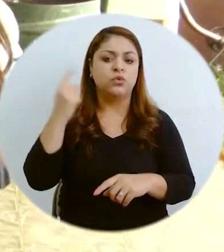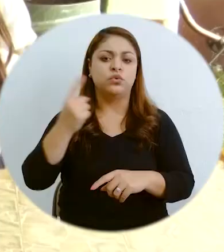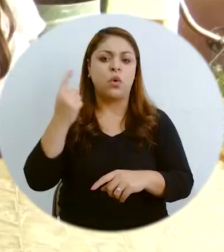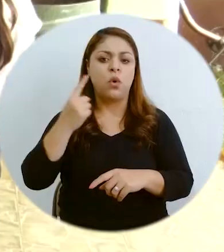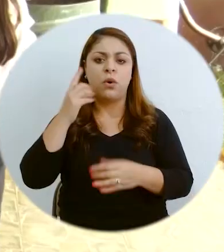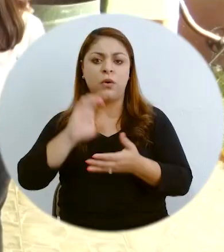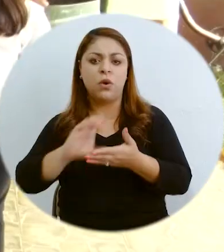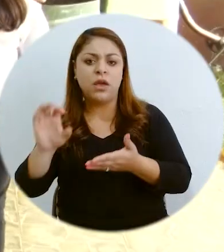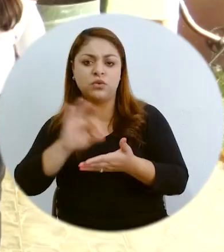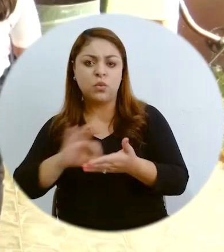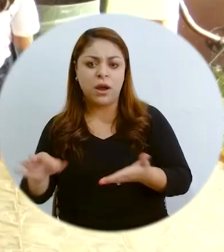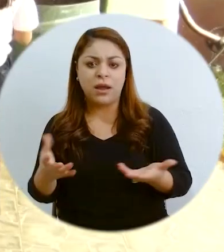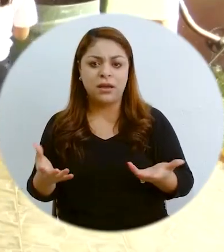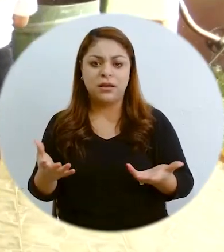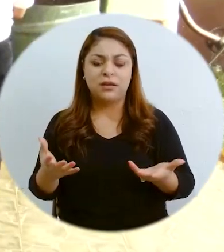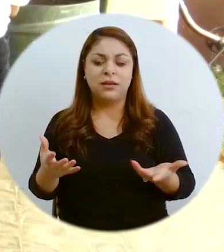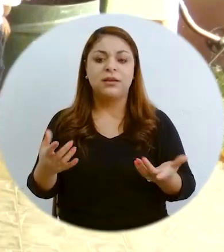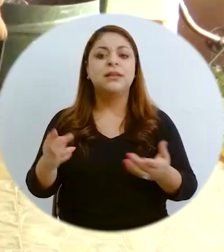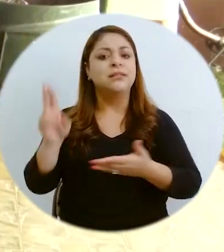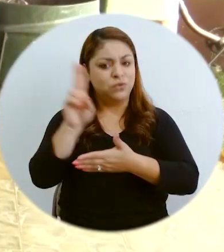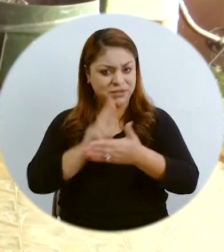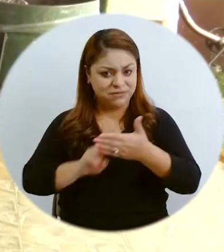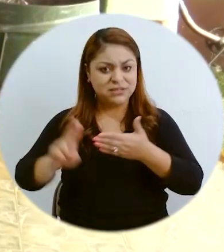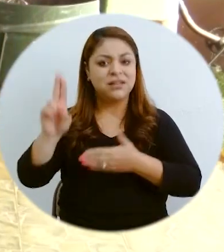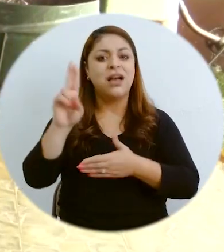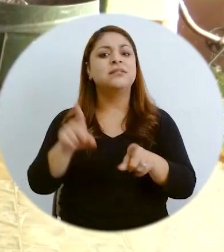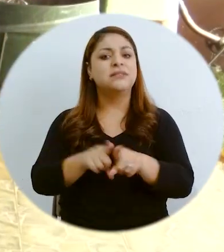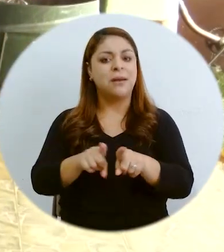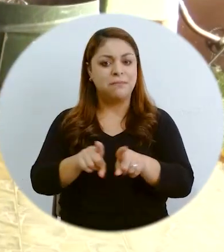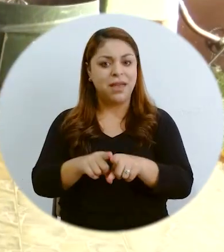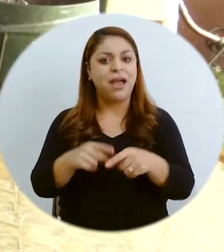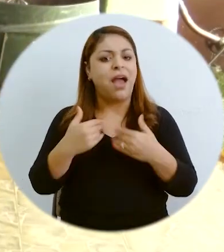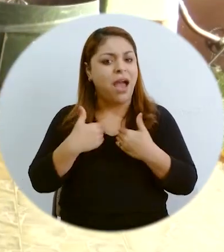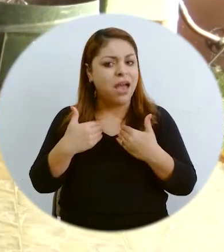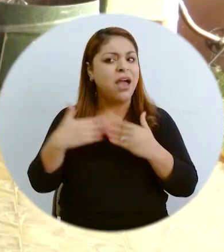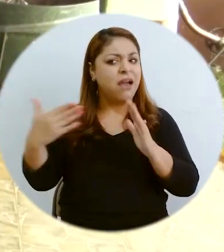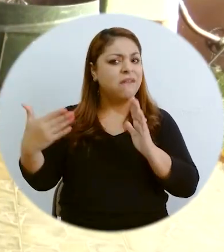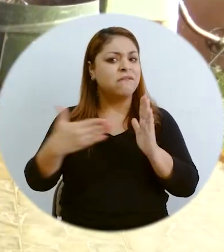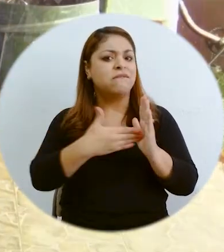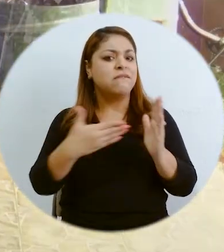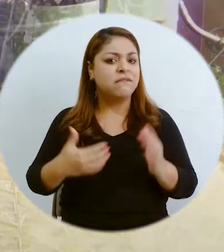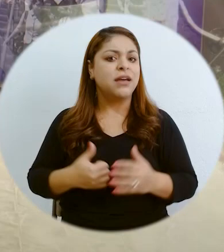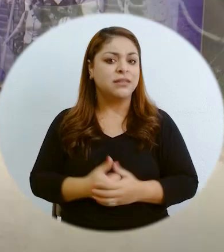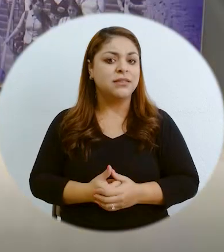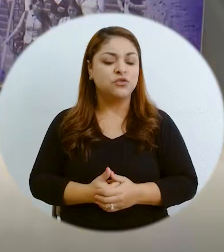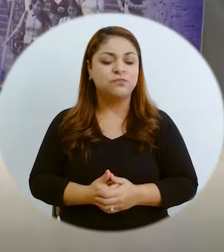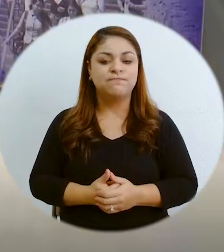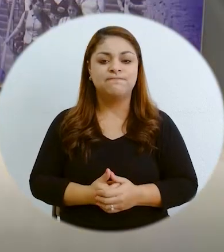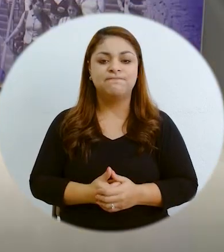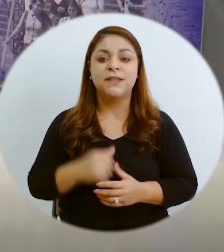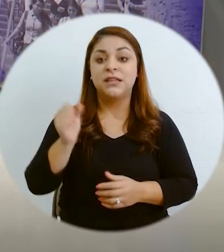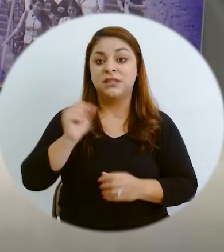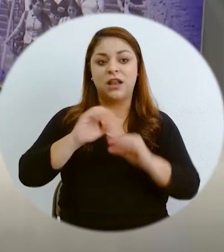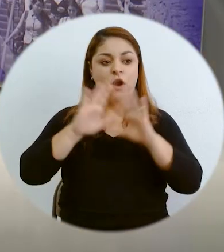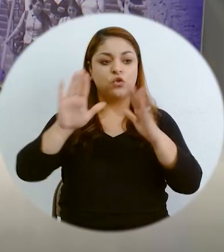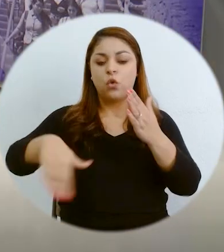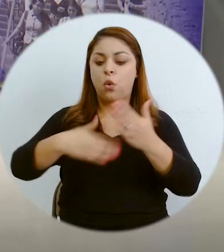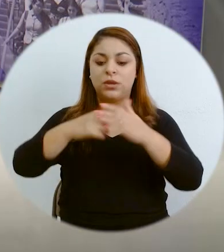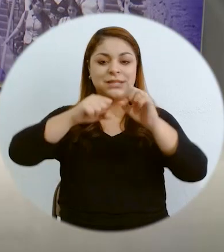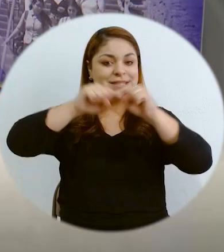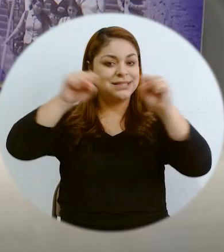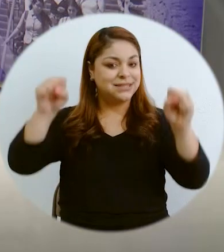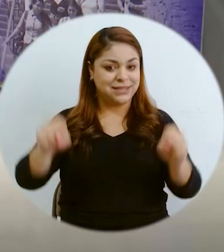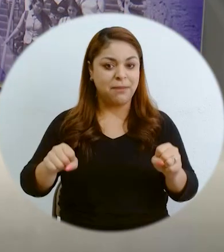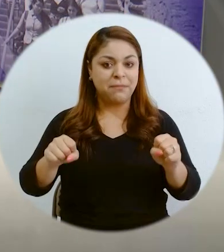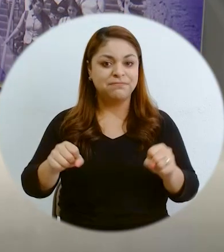no solo por primaria y secundaria, nuestras universidades también están teniendo una afectación. Sí, claro. ¿Verdad? Es en todo el